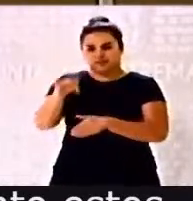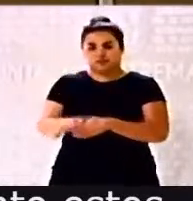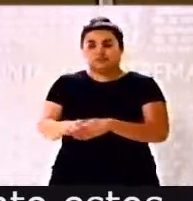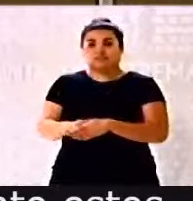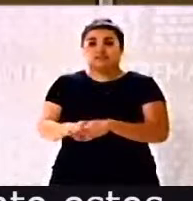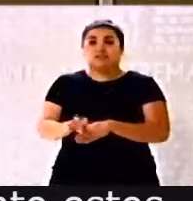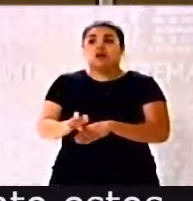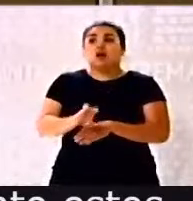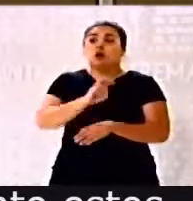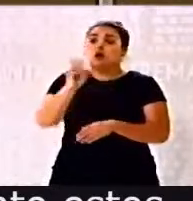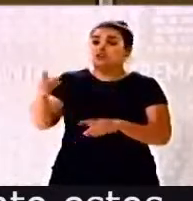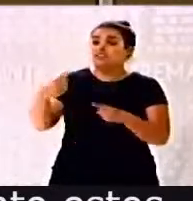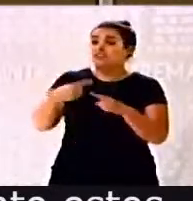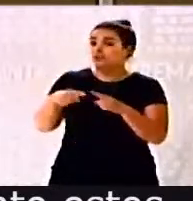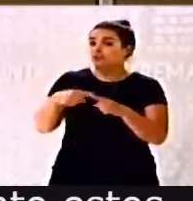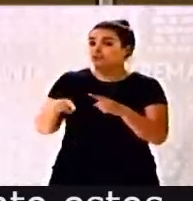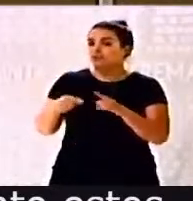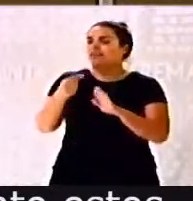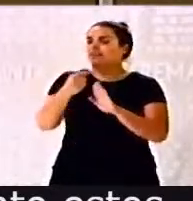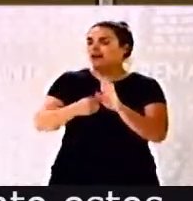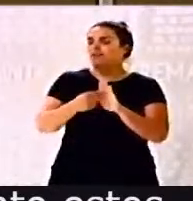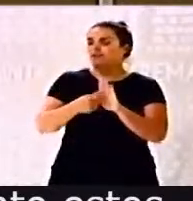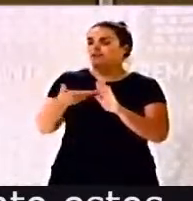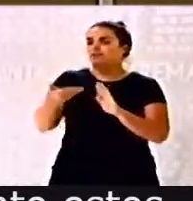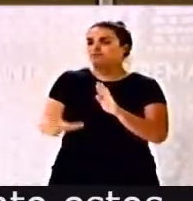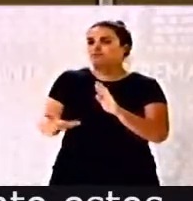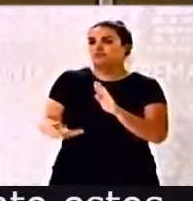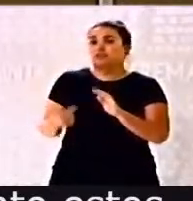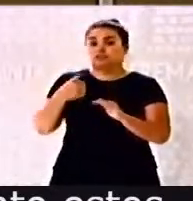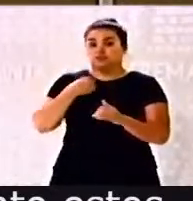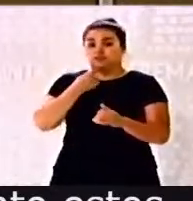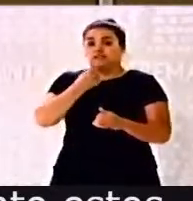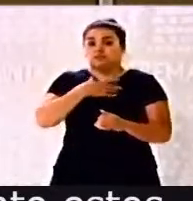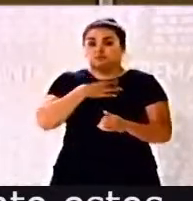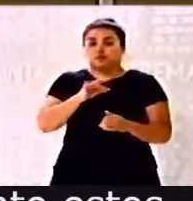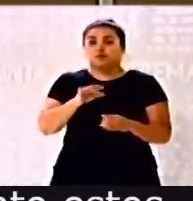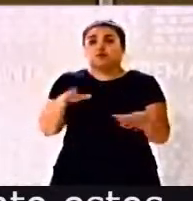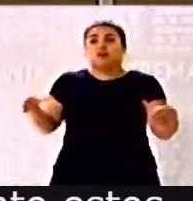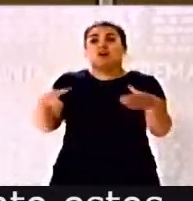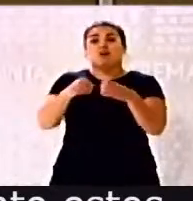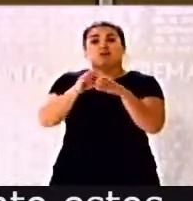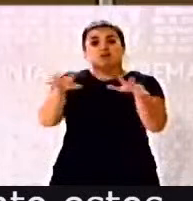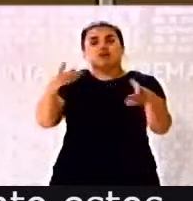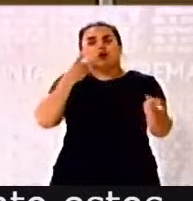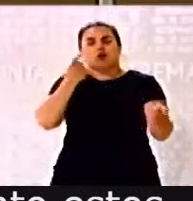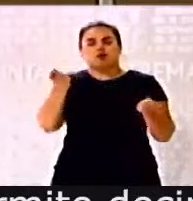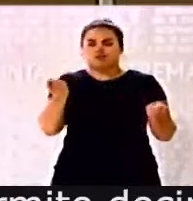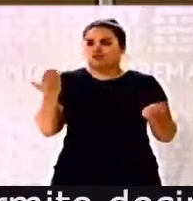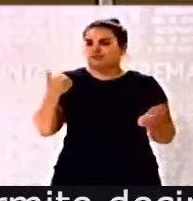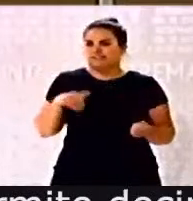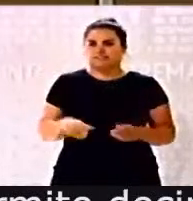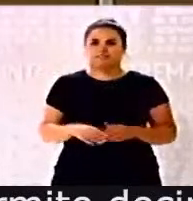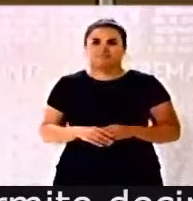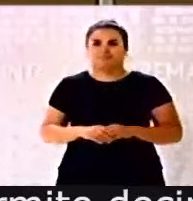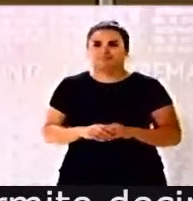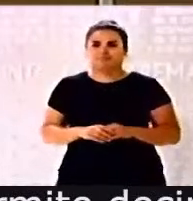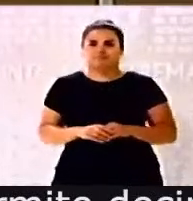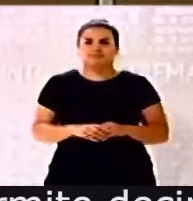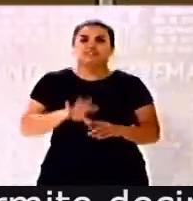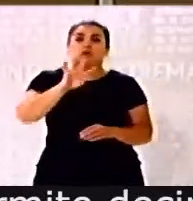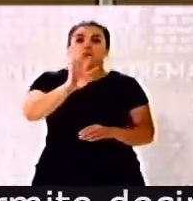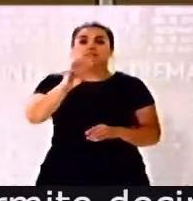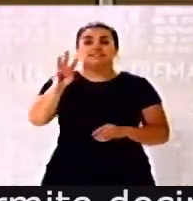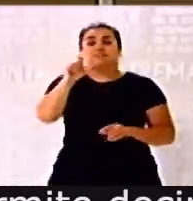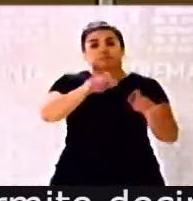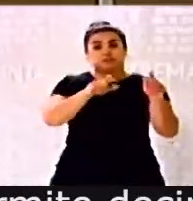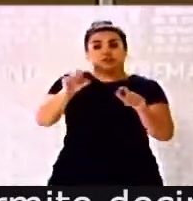de los síntomas, otro de los datos que nos permite decir que el brote está bajo control. De esas 43 personas